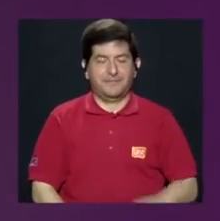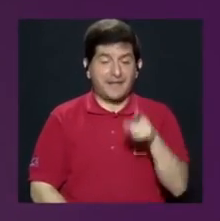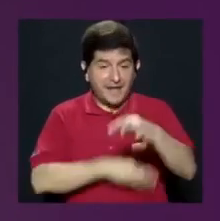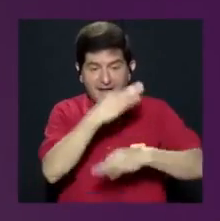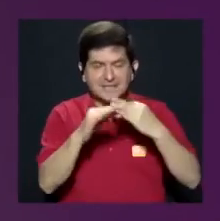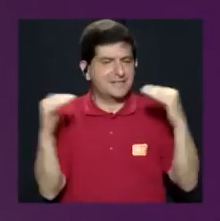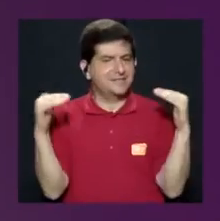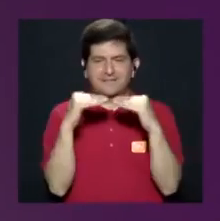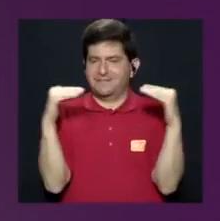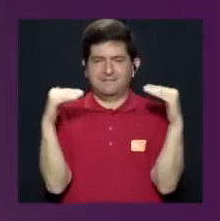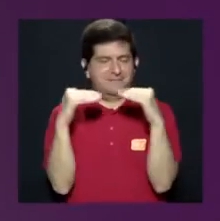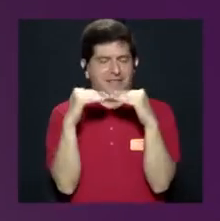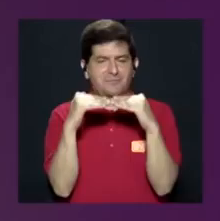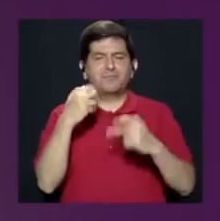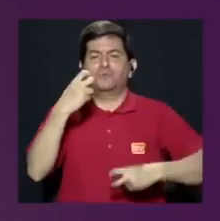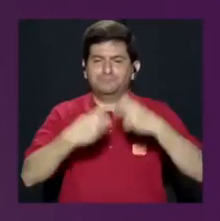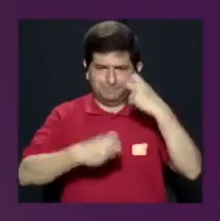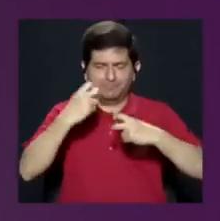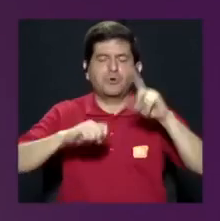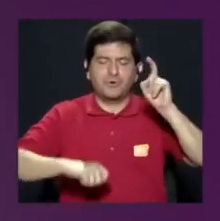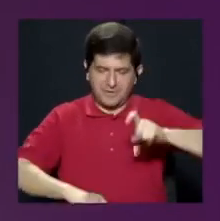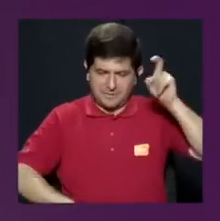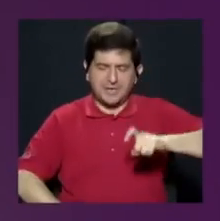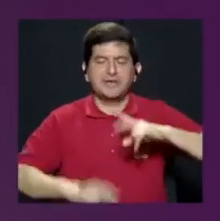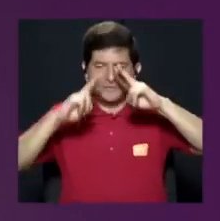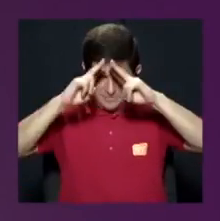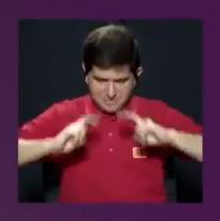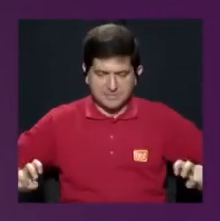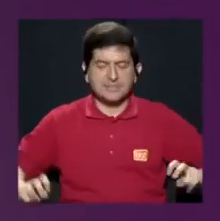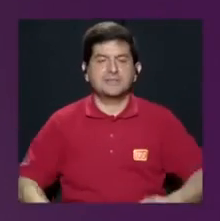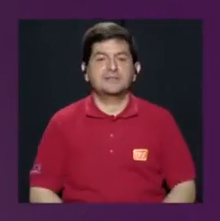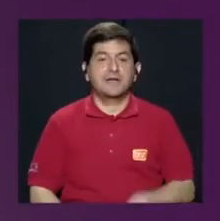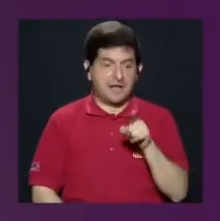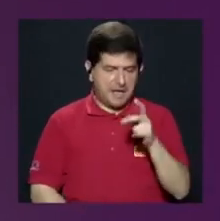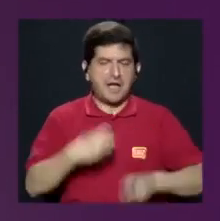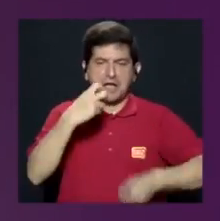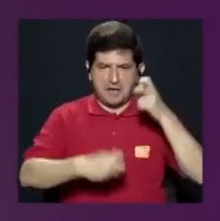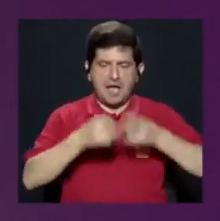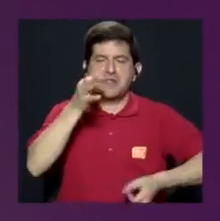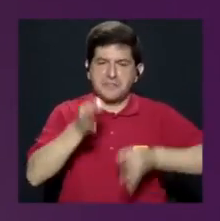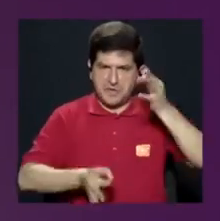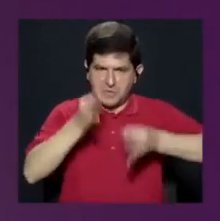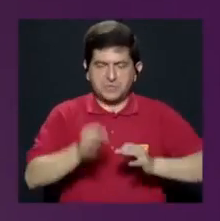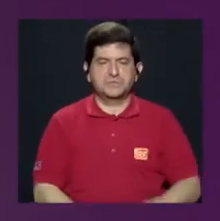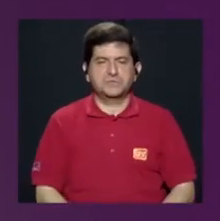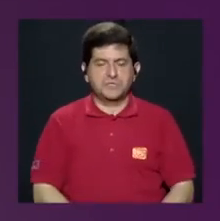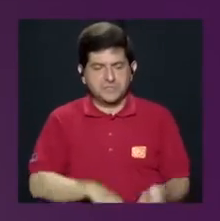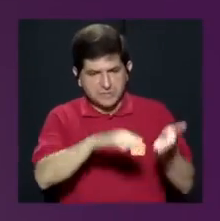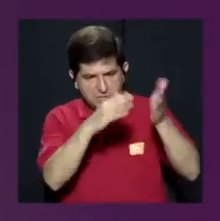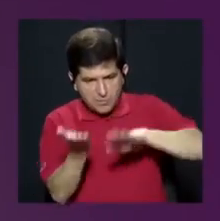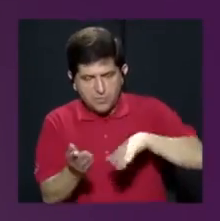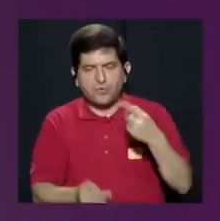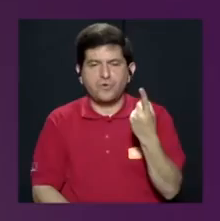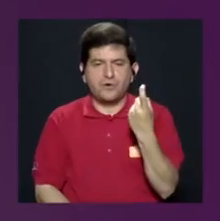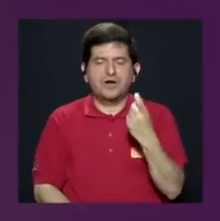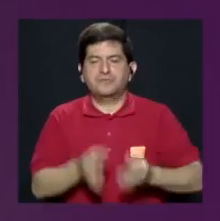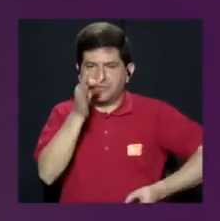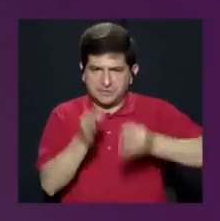tipo de inequidades tienen que problematizarse también. Yo estoy de acuerdo con que aquí hubo un problema de justicia, ese bebé murió por un problema de